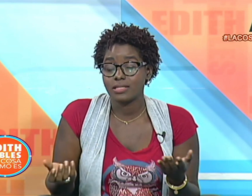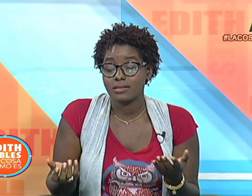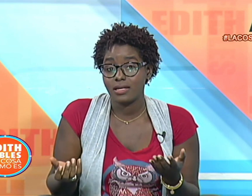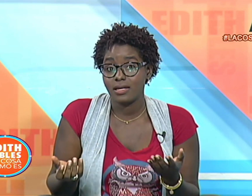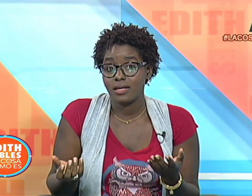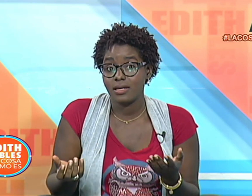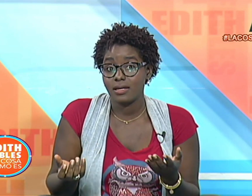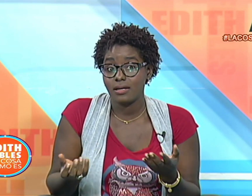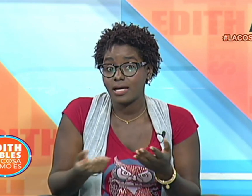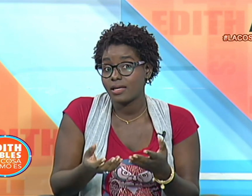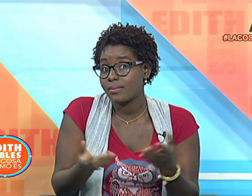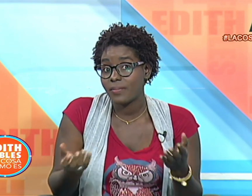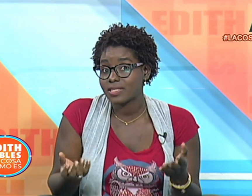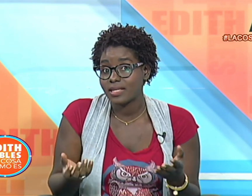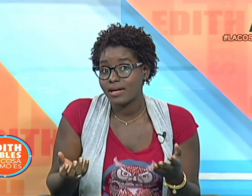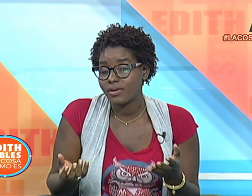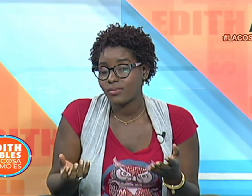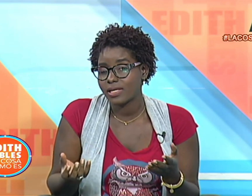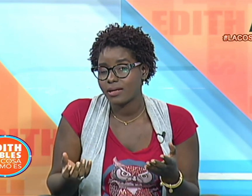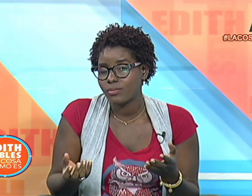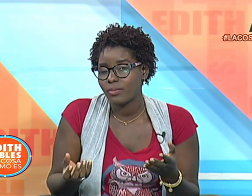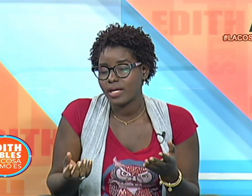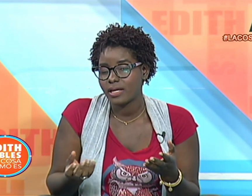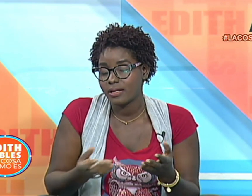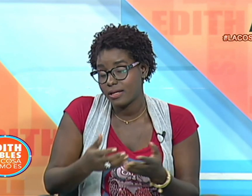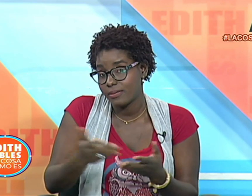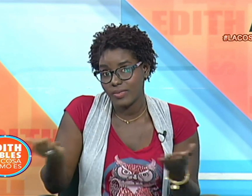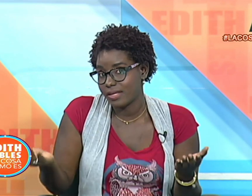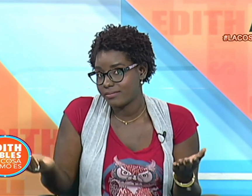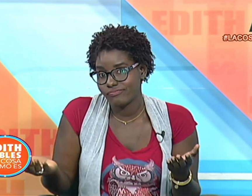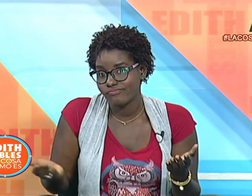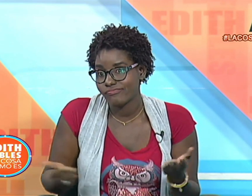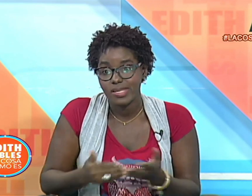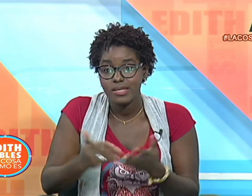bueno es que aquí va a pasar algo en cualquier